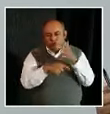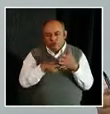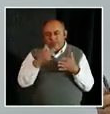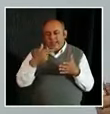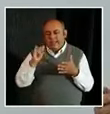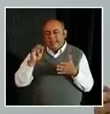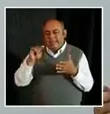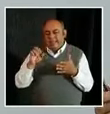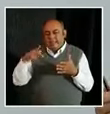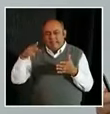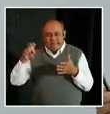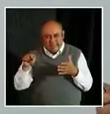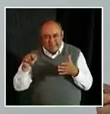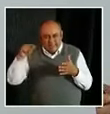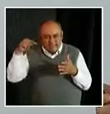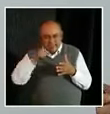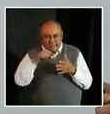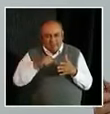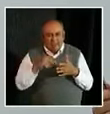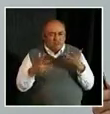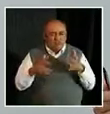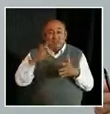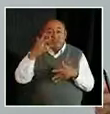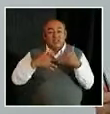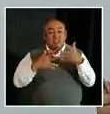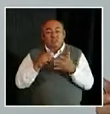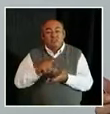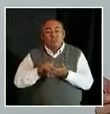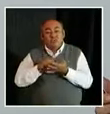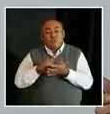dio aproximadamente 15 litros por segundo cuando